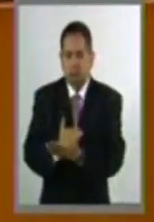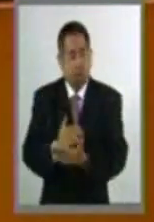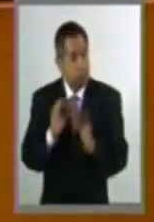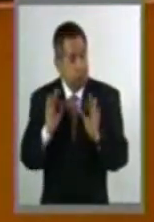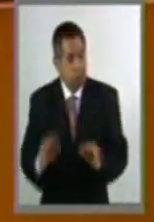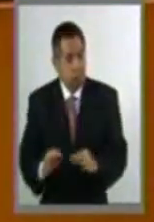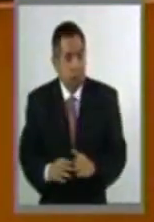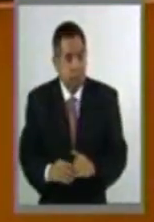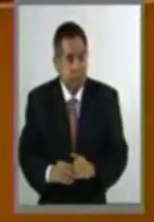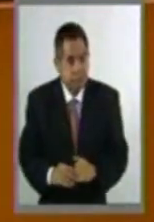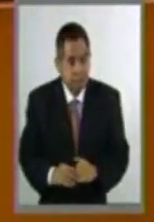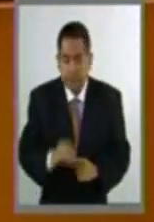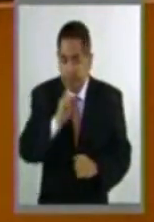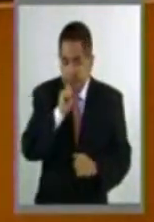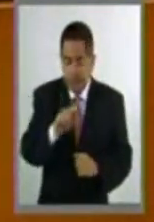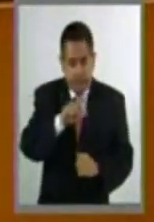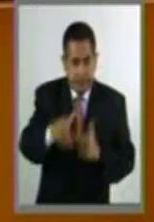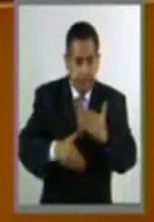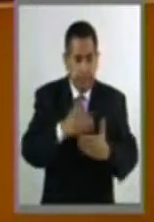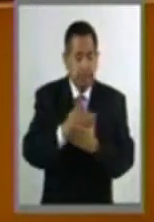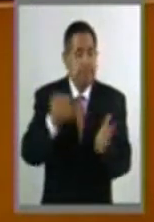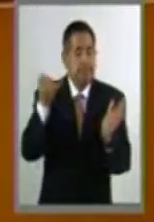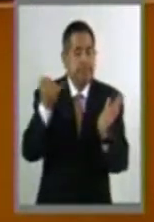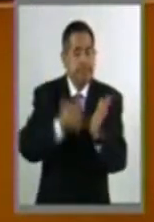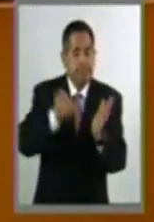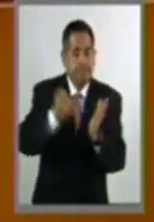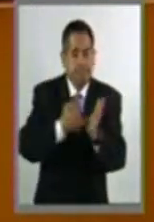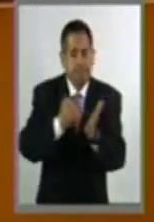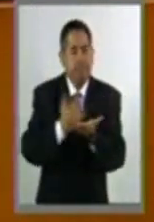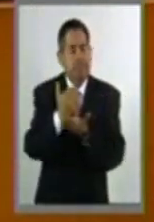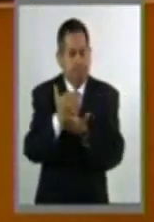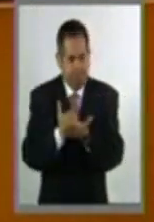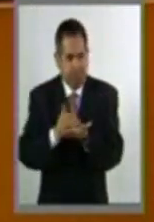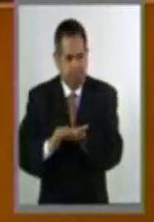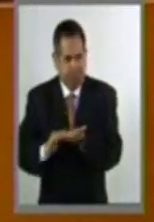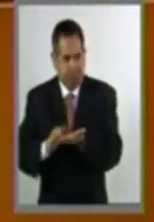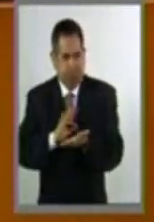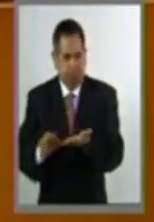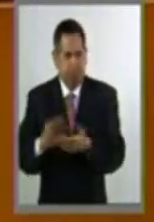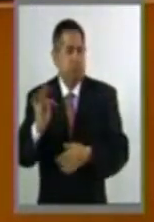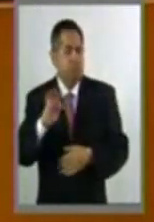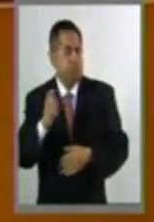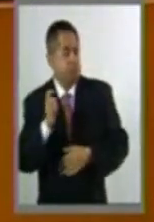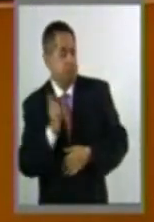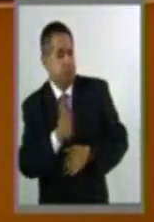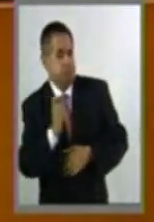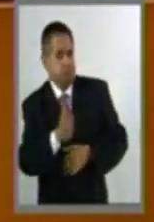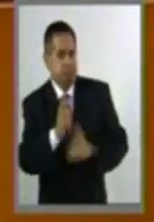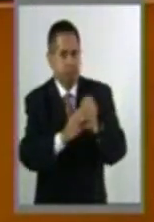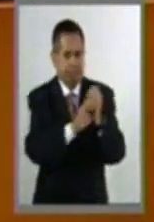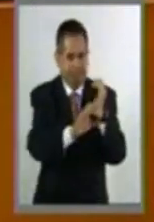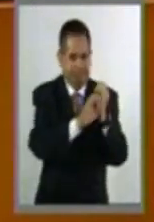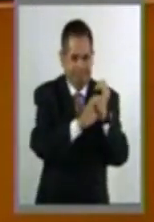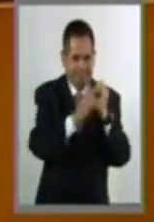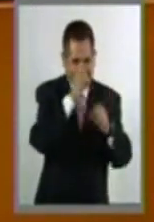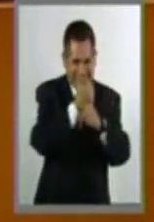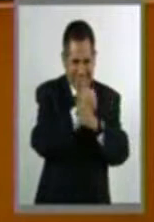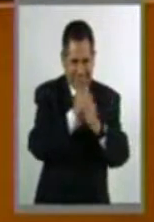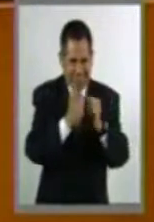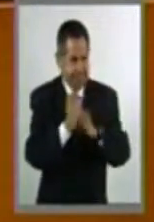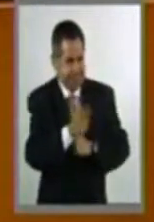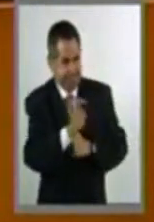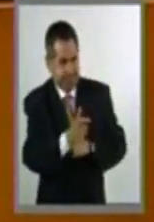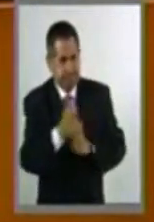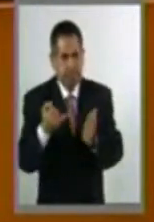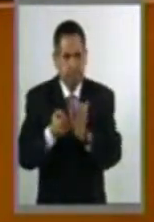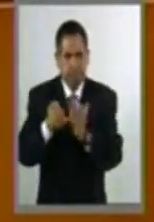la par, se dio paso a la deducción de impuestos por lo que respecta al pago del concepto de transporte escolar y el